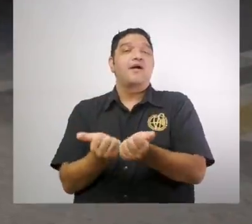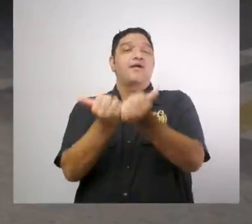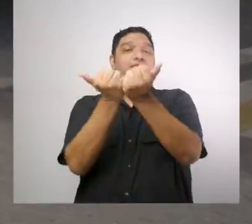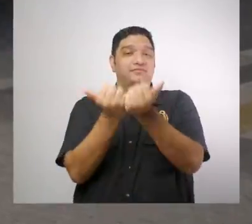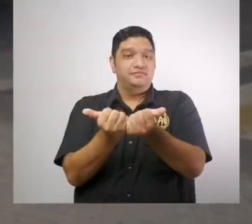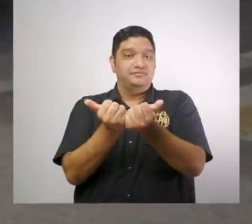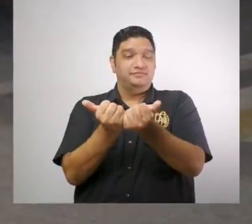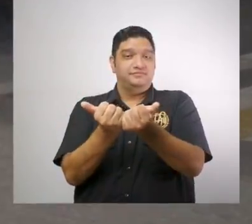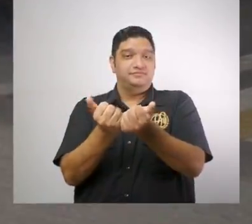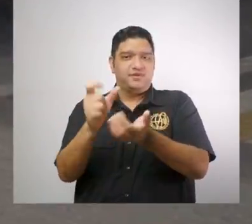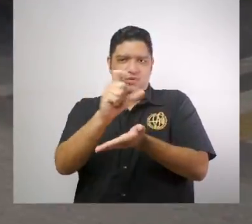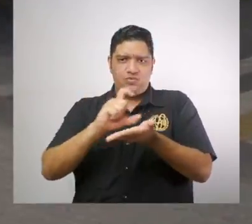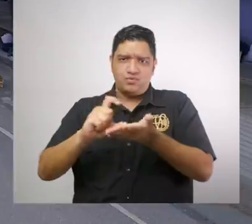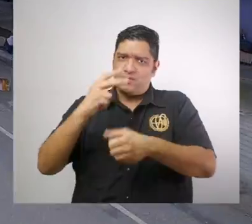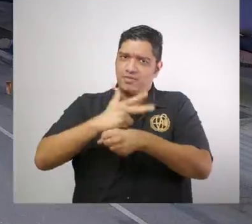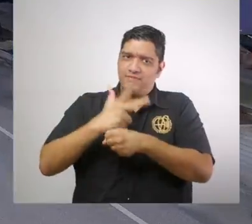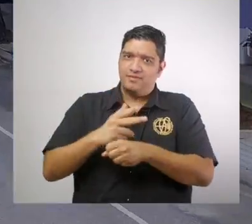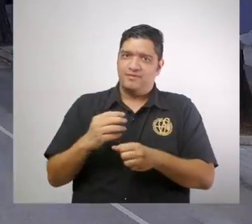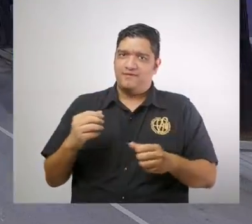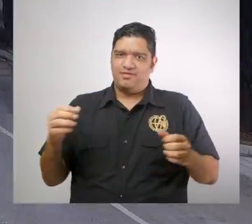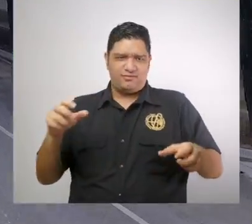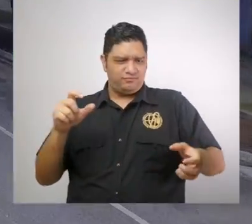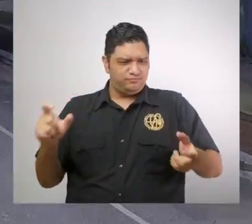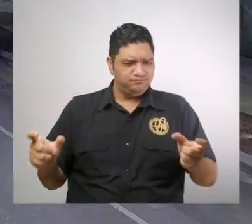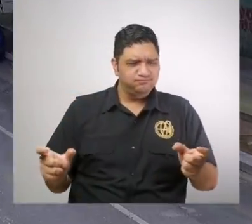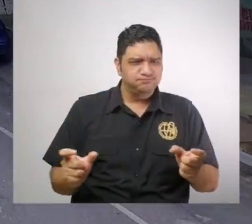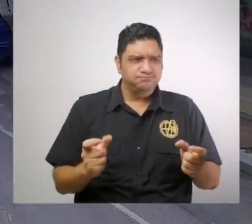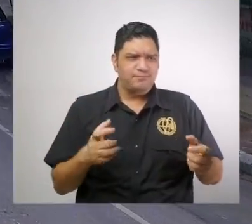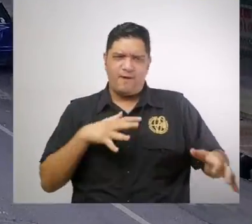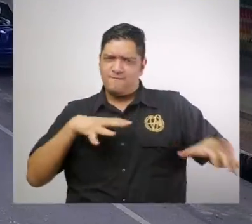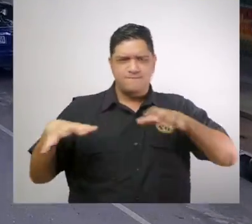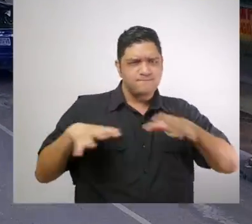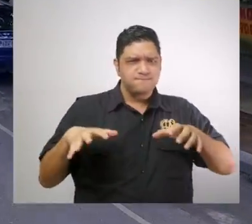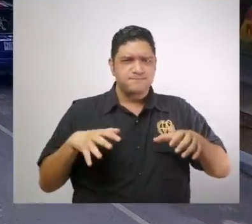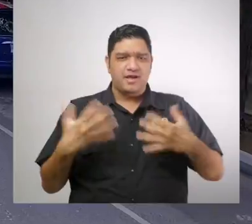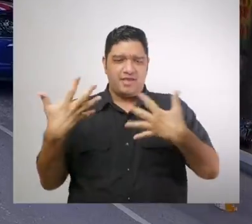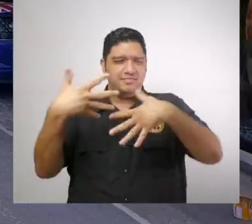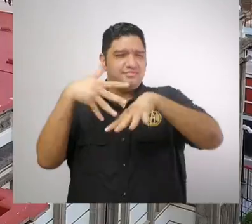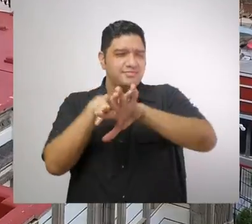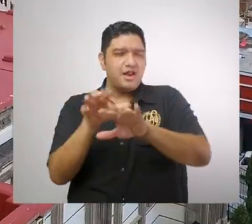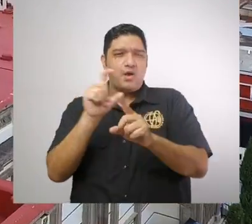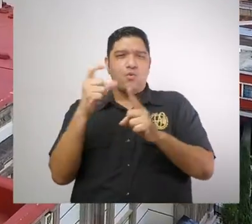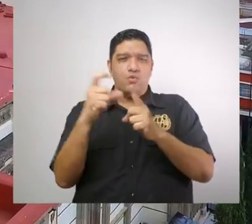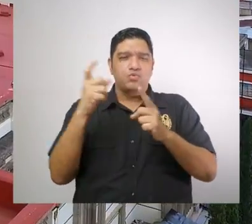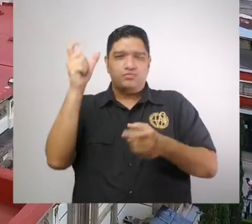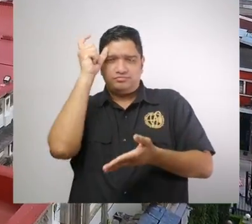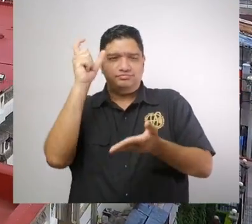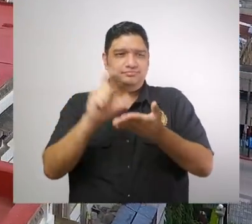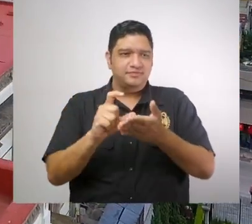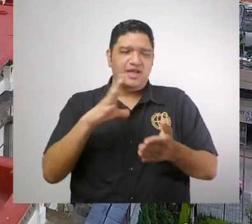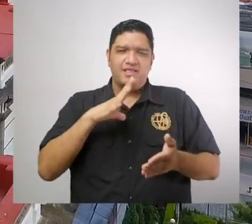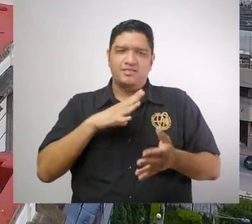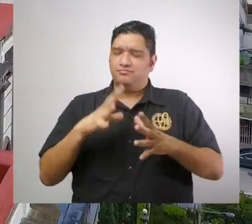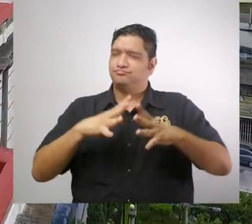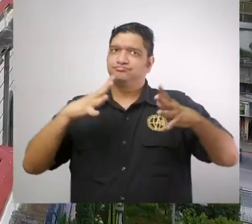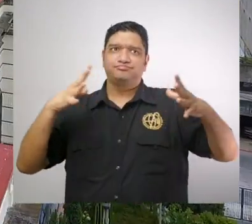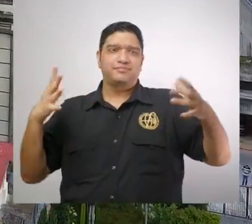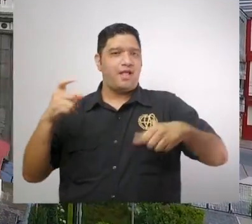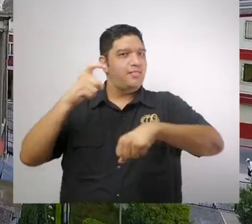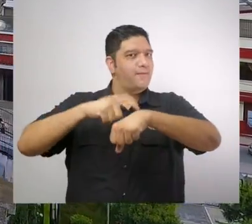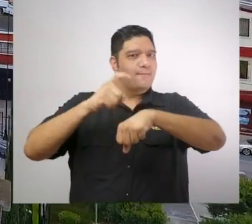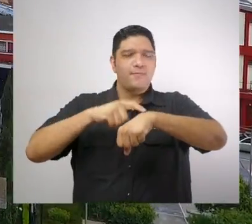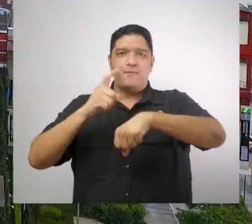Guatemala, es una ciudad viva, cosmopolita, que guarda grandes momentos de su